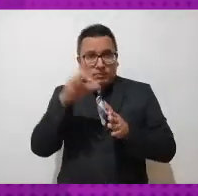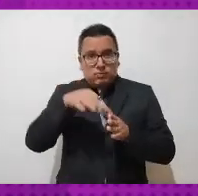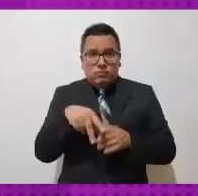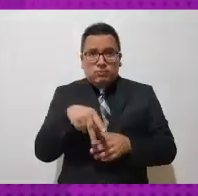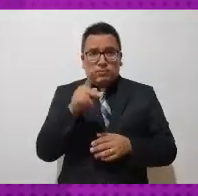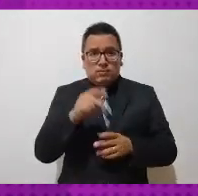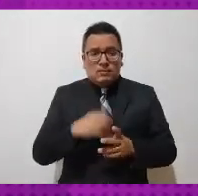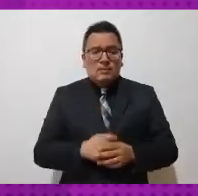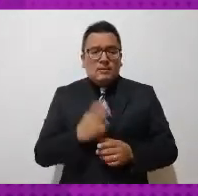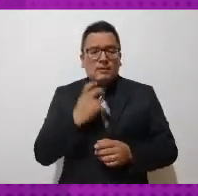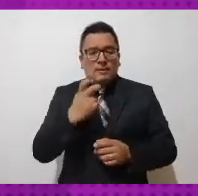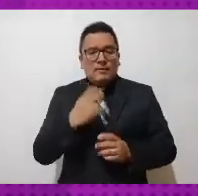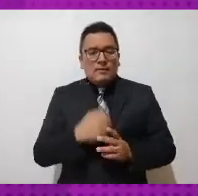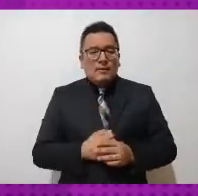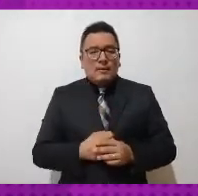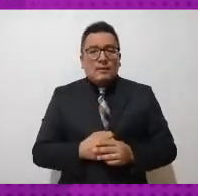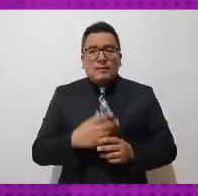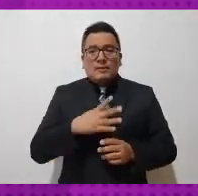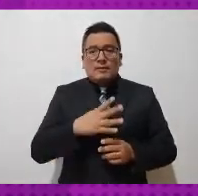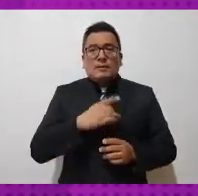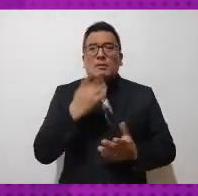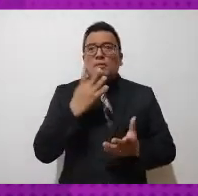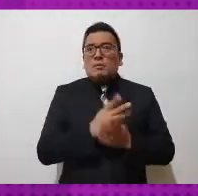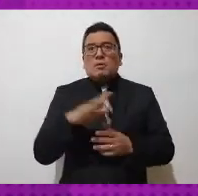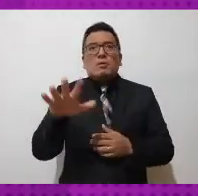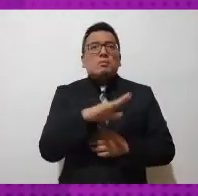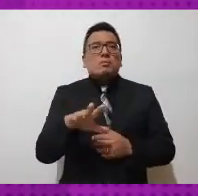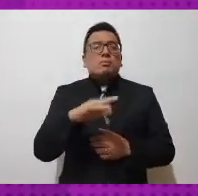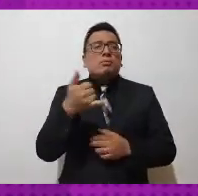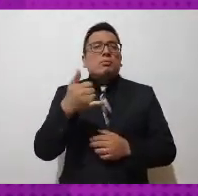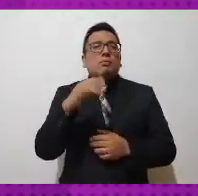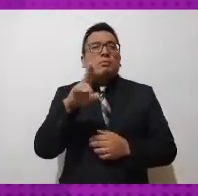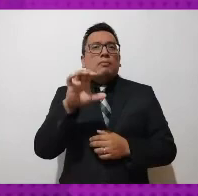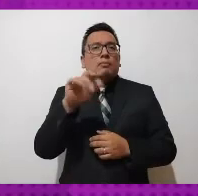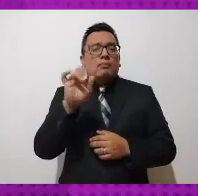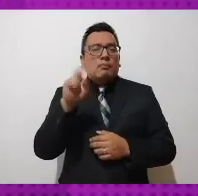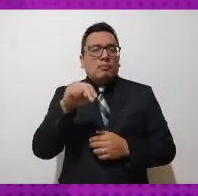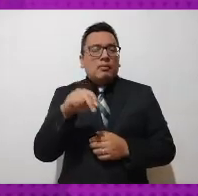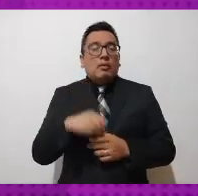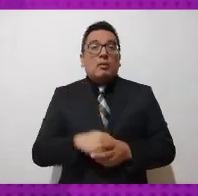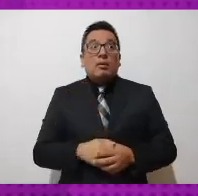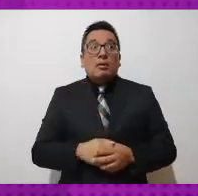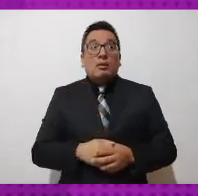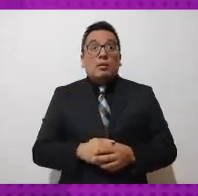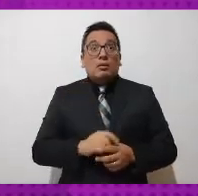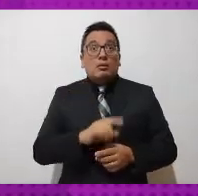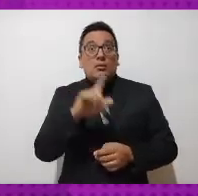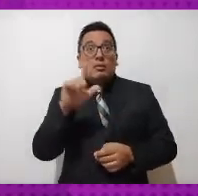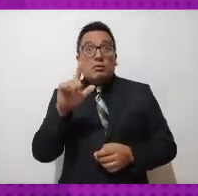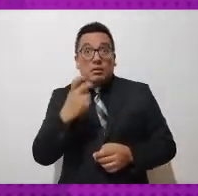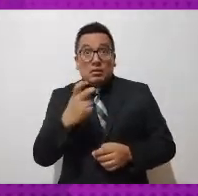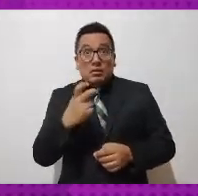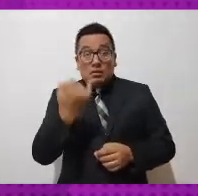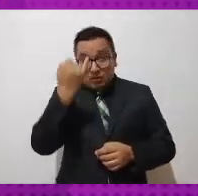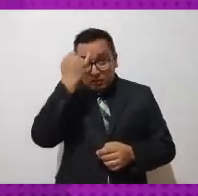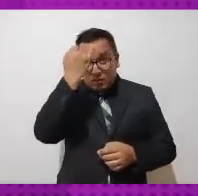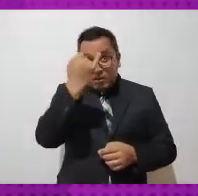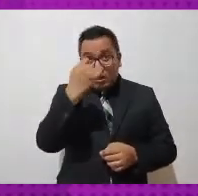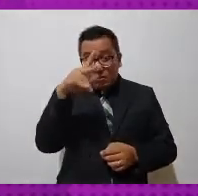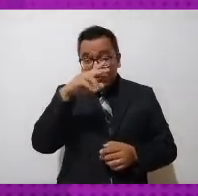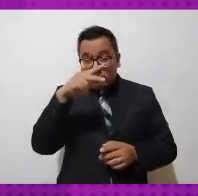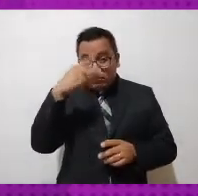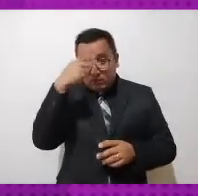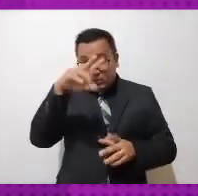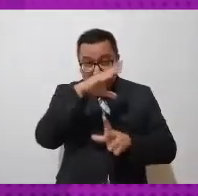pero fue una iniciativa que solo permeó en el estado de Yucatán. No fue aceptada esta propuesta a